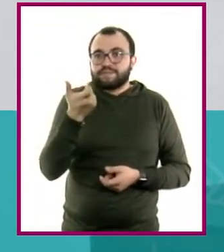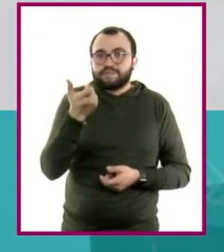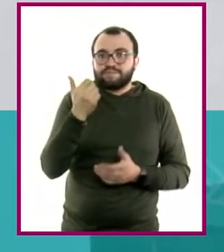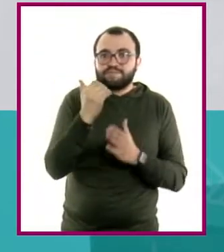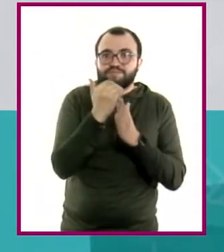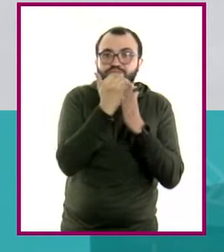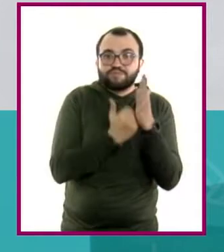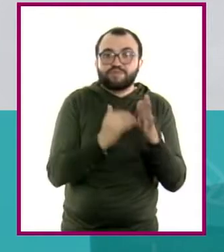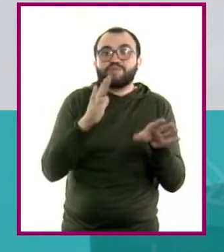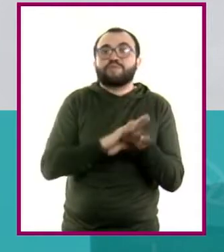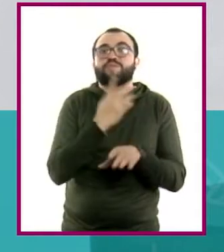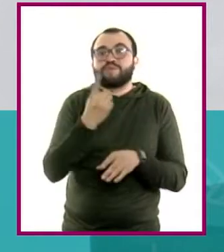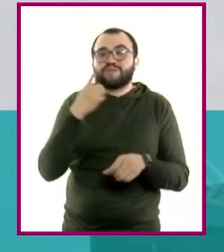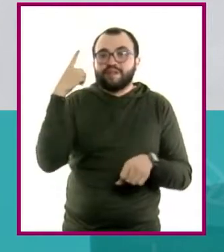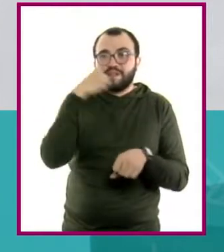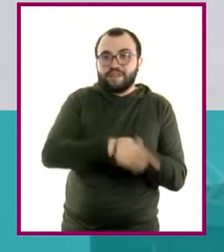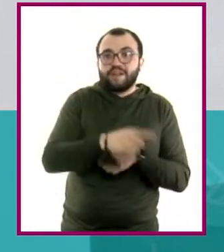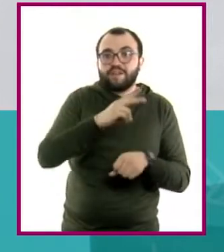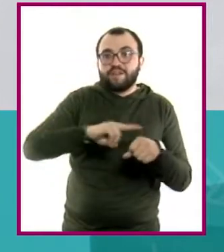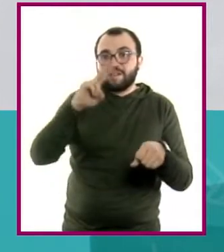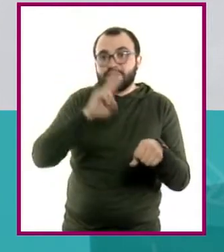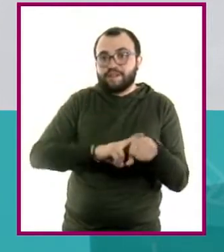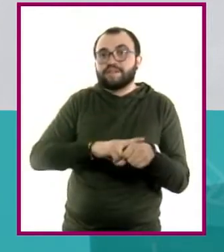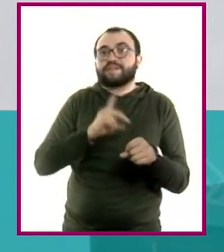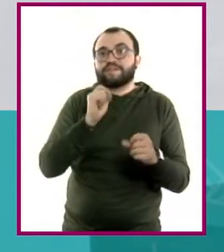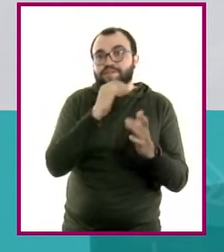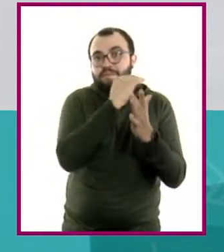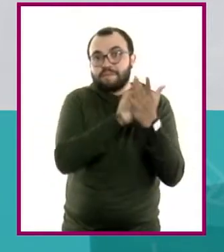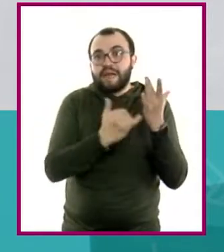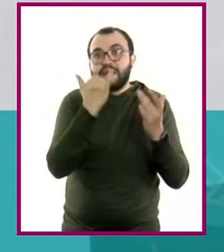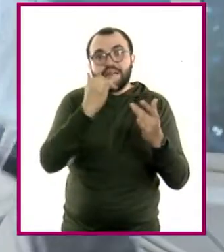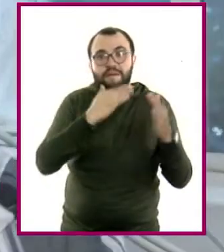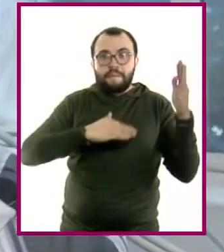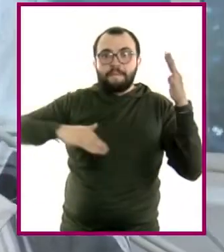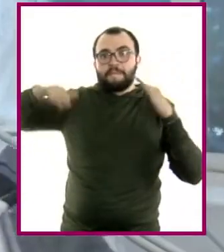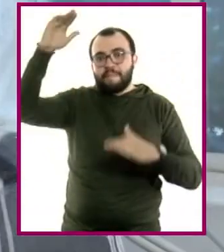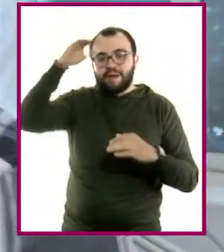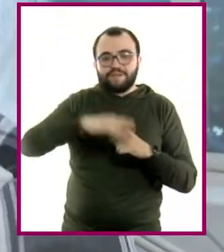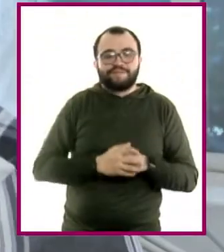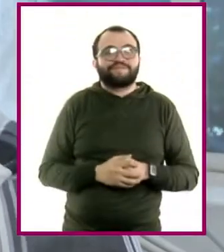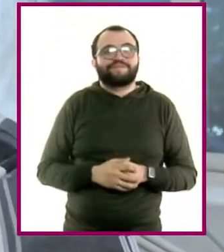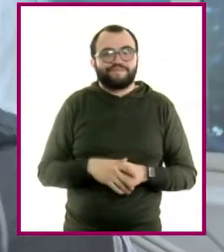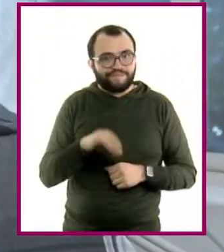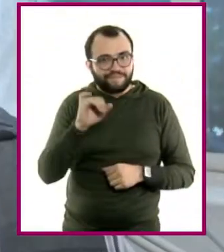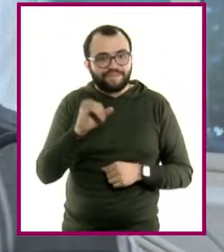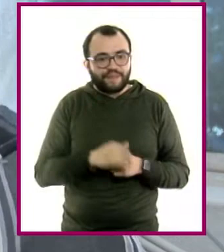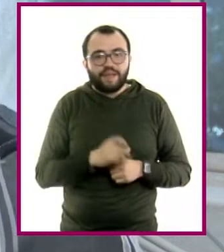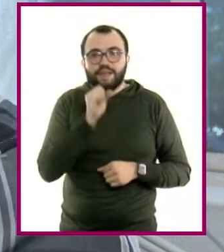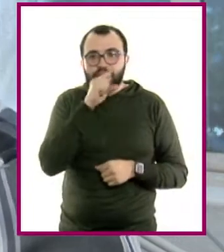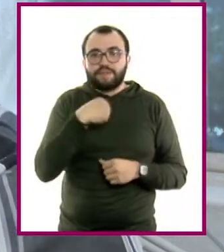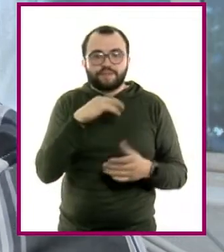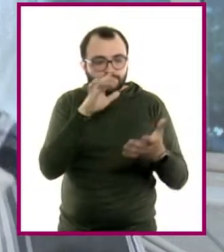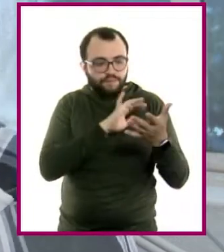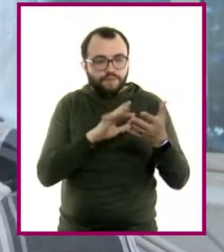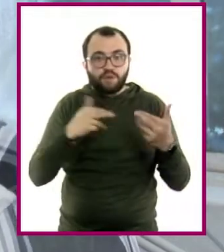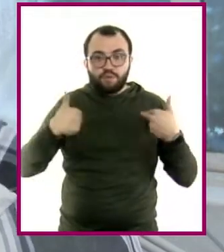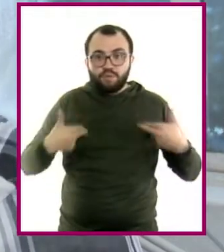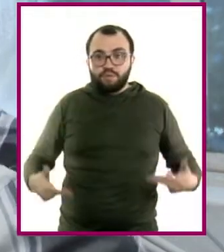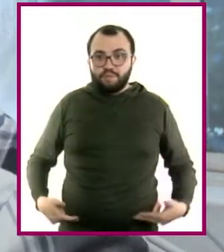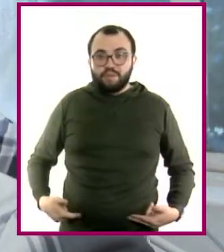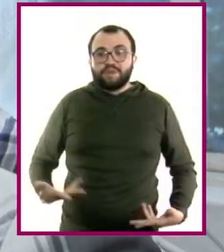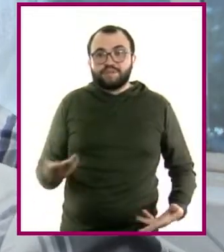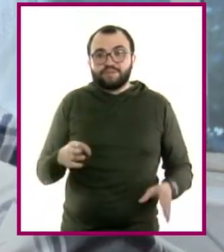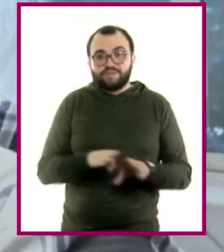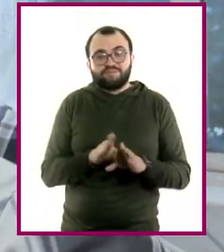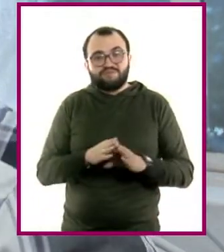por los riesgos y las catástrofes naturales a media y gran escala. También leí que la humanidad enfrenta unos